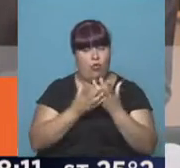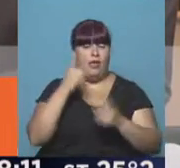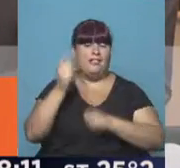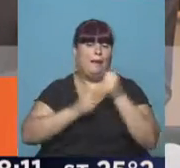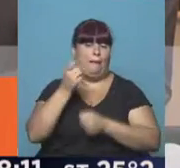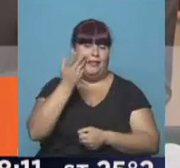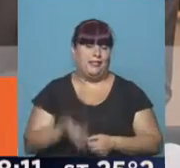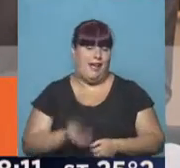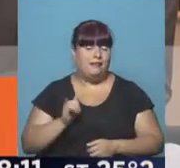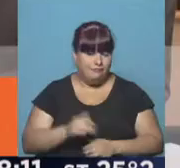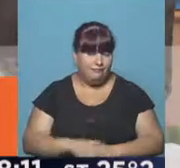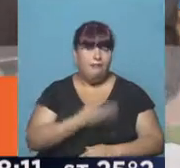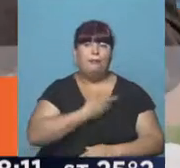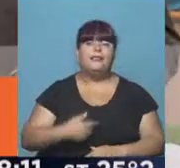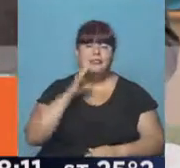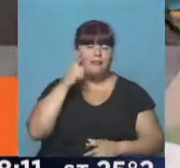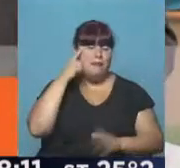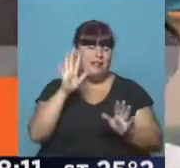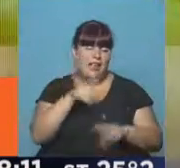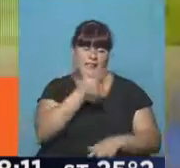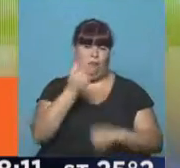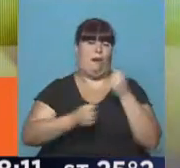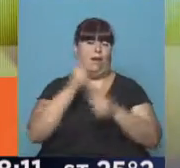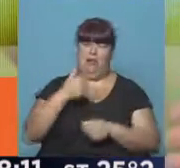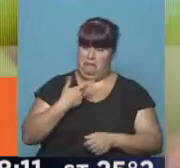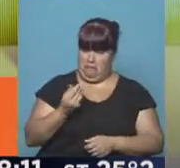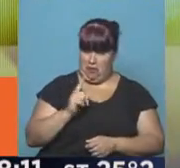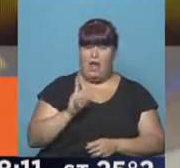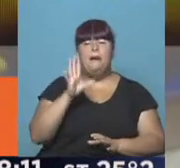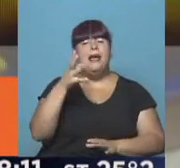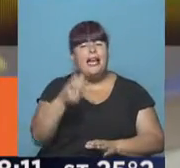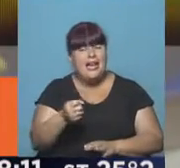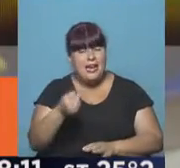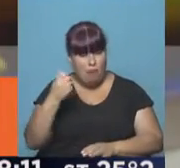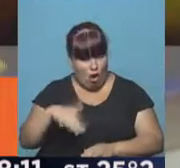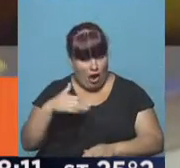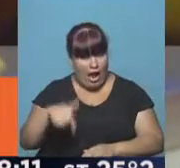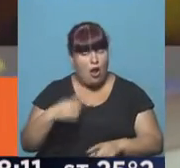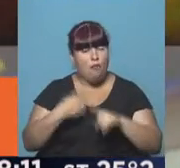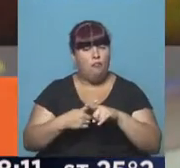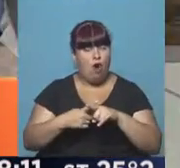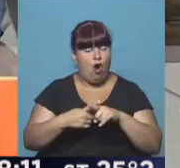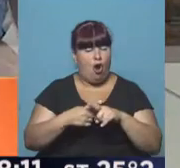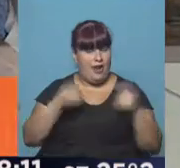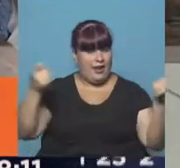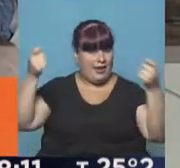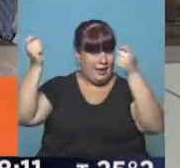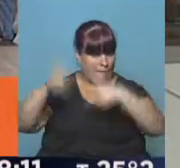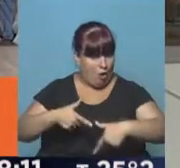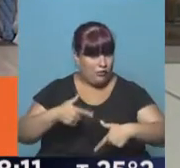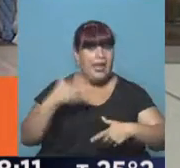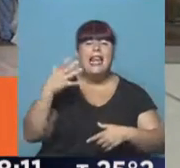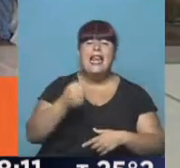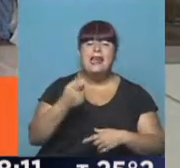empresario que no nos asusta ahora porque se han importado con